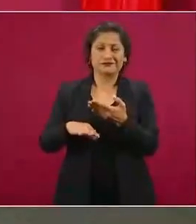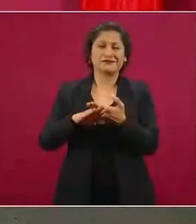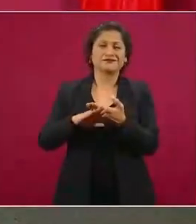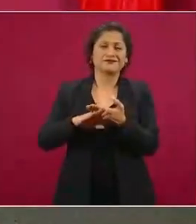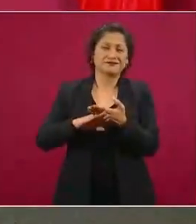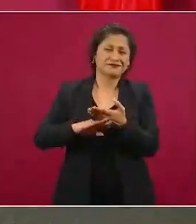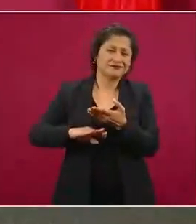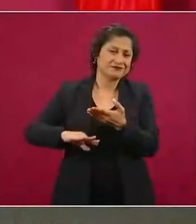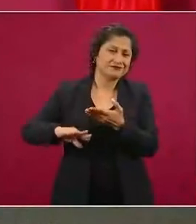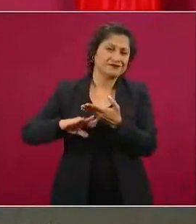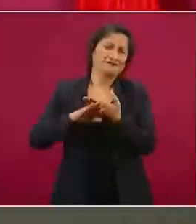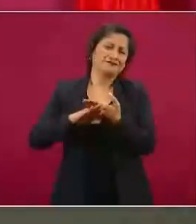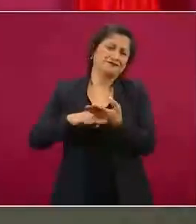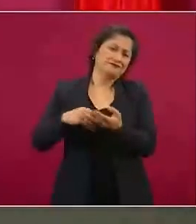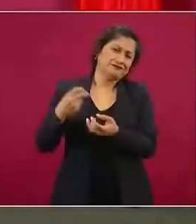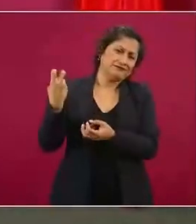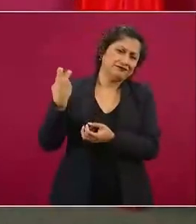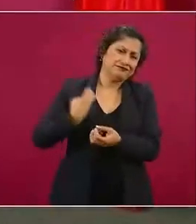que